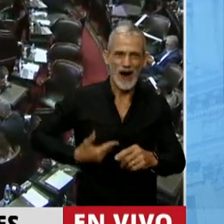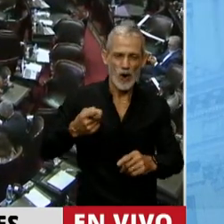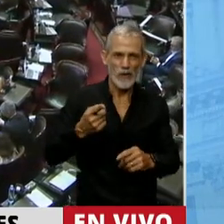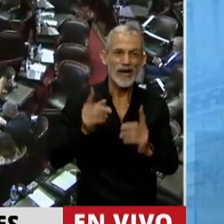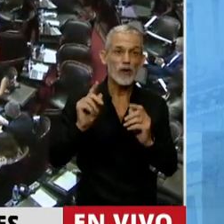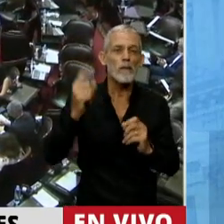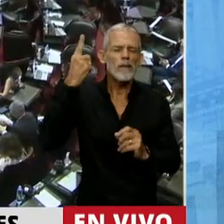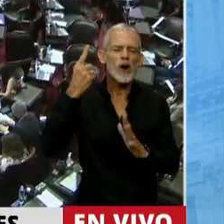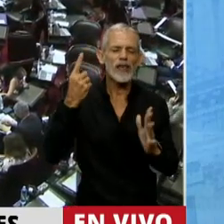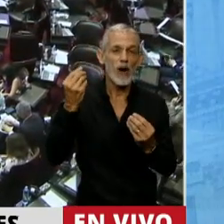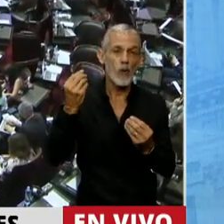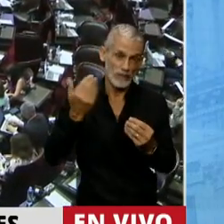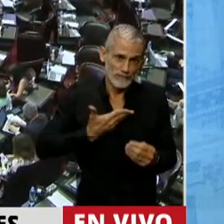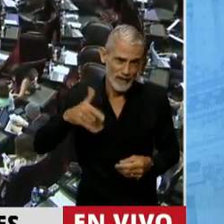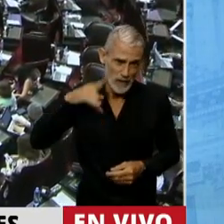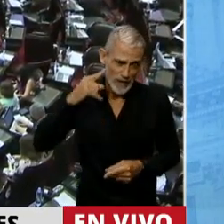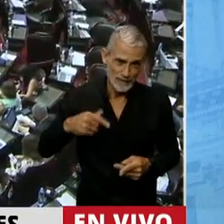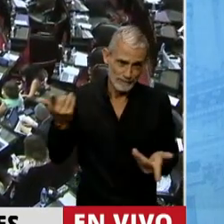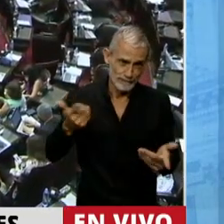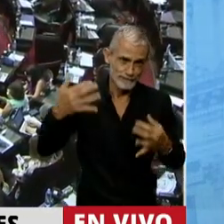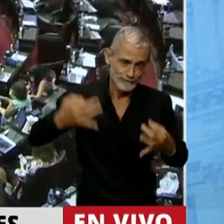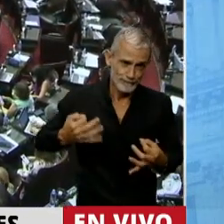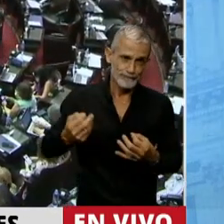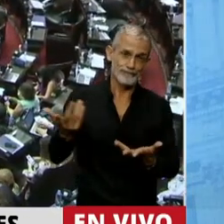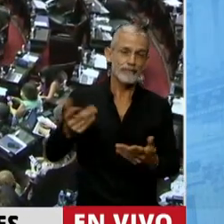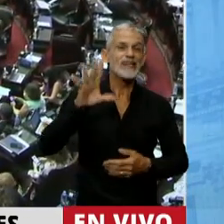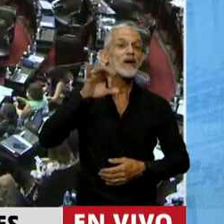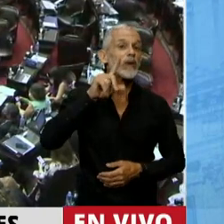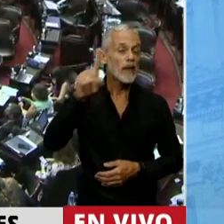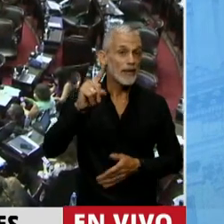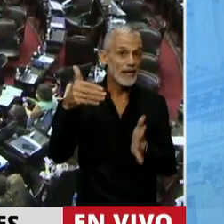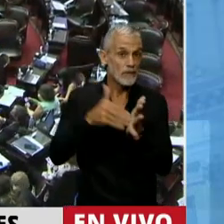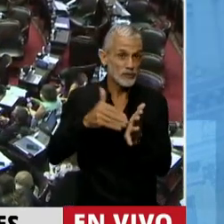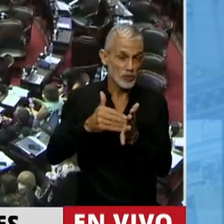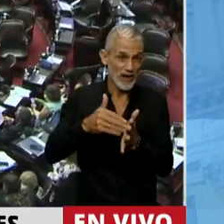que fue la prioridad, el Fondo Monetario Internacional, el reconocimiento de